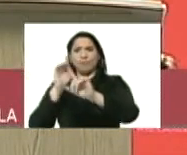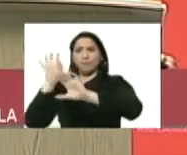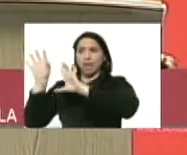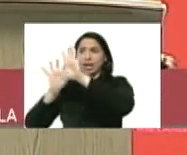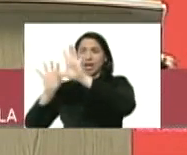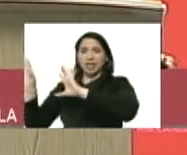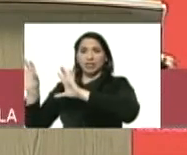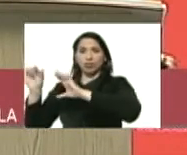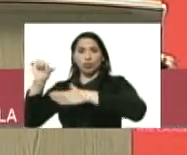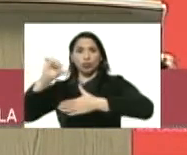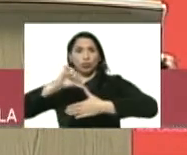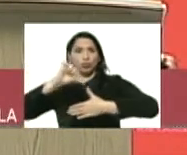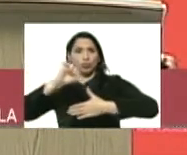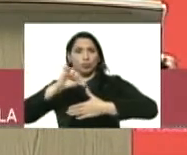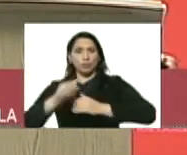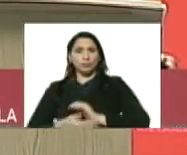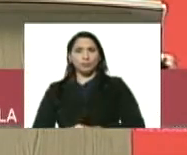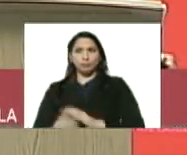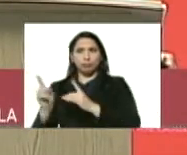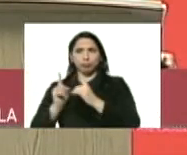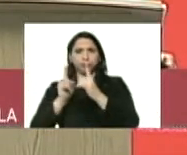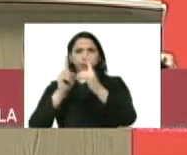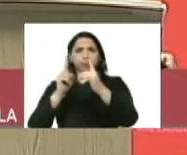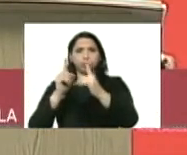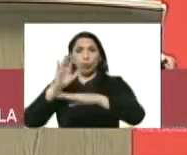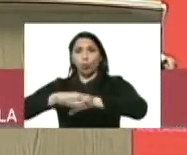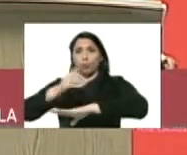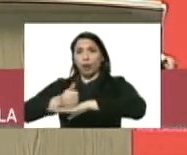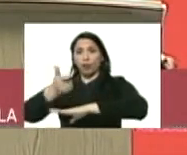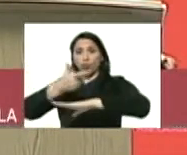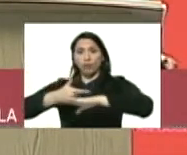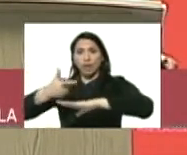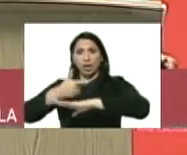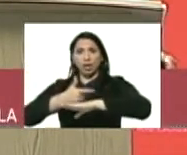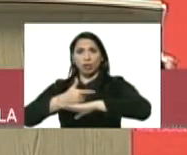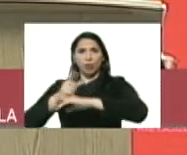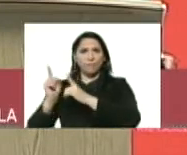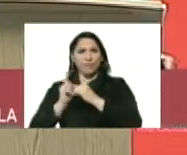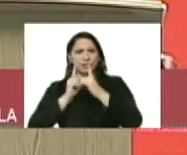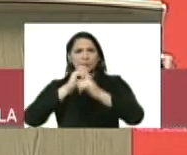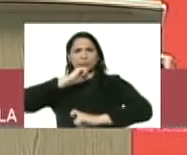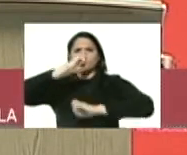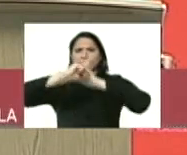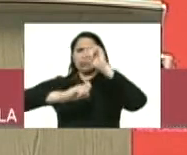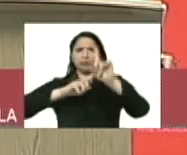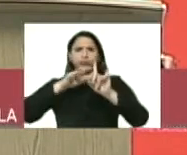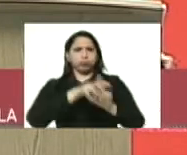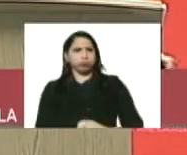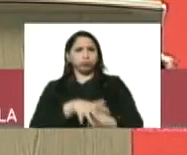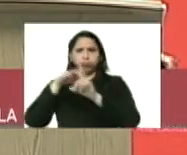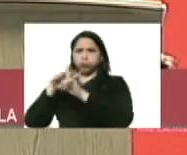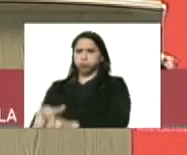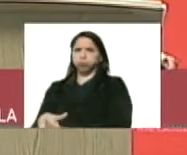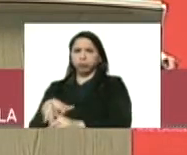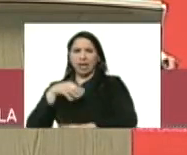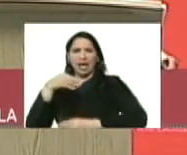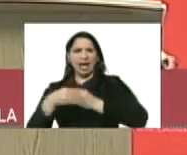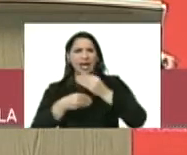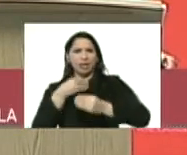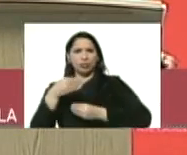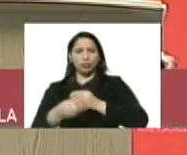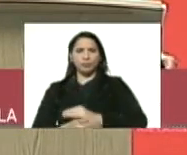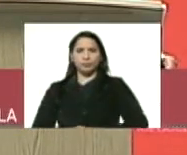países de Sudamérica, perseguidos por sus gobiernos, perseguidos por el odio de xenofobia que se ha sembrado